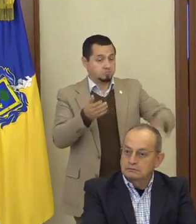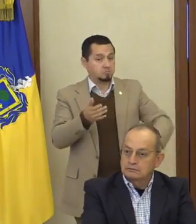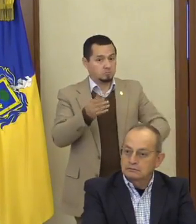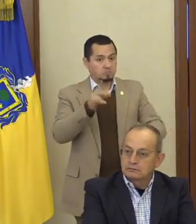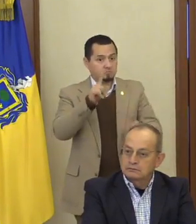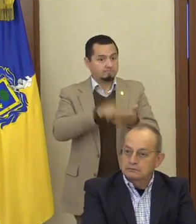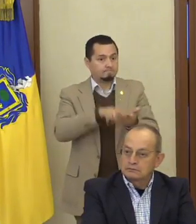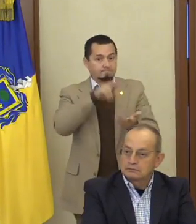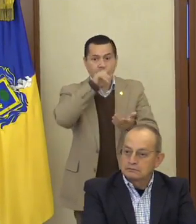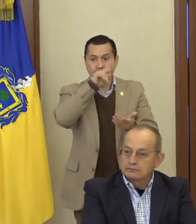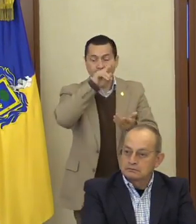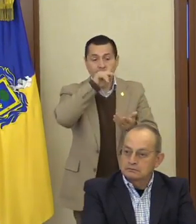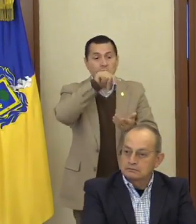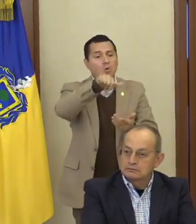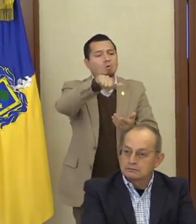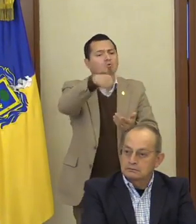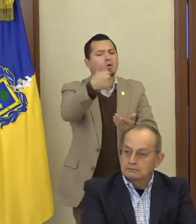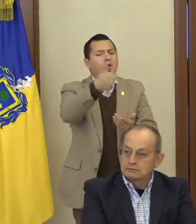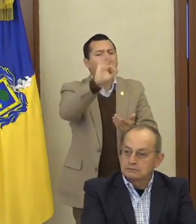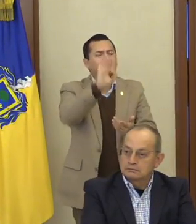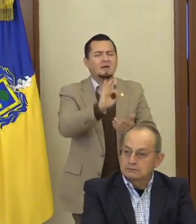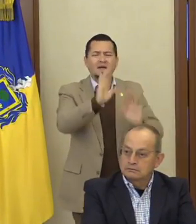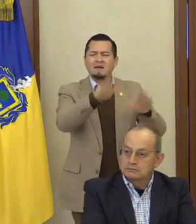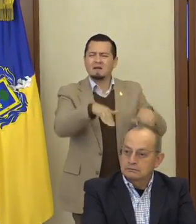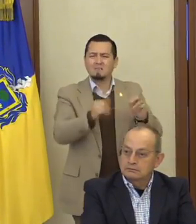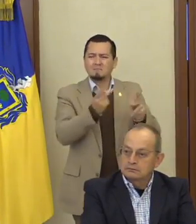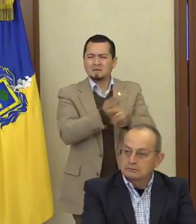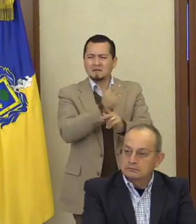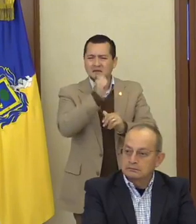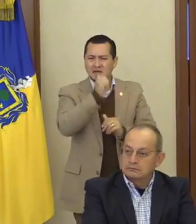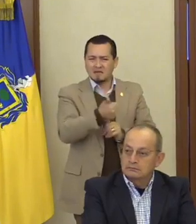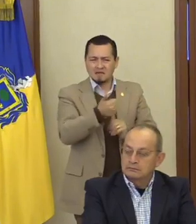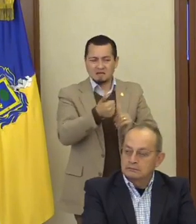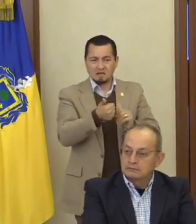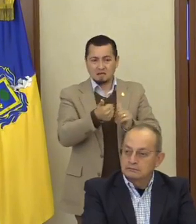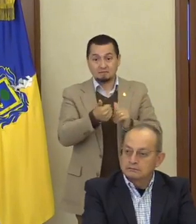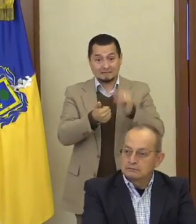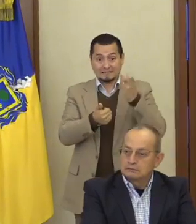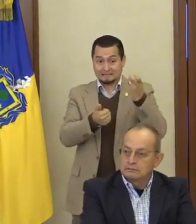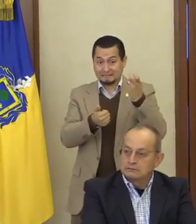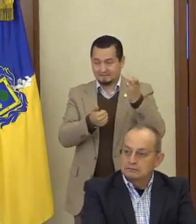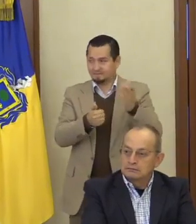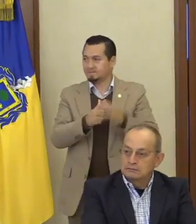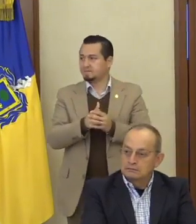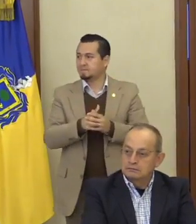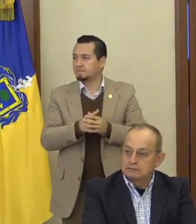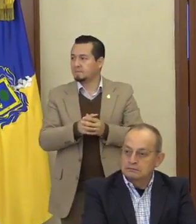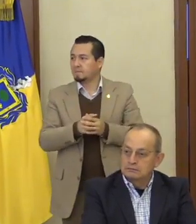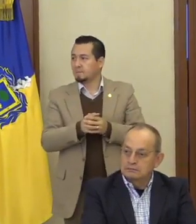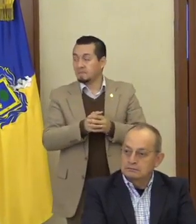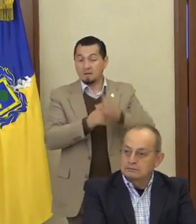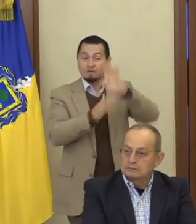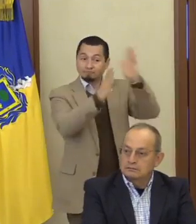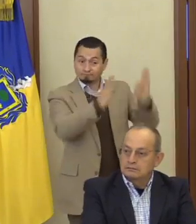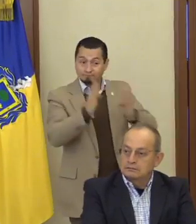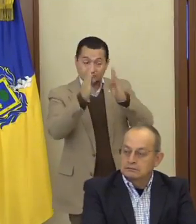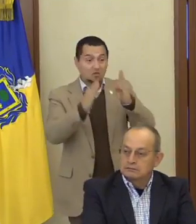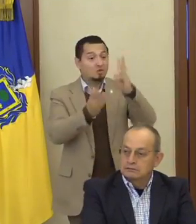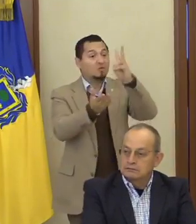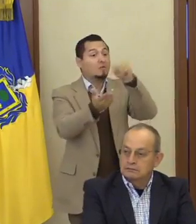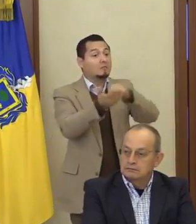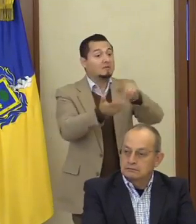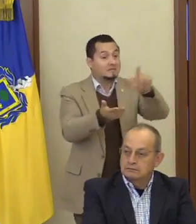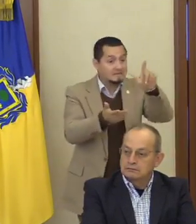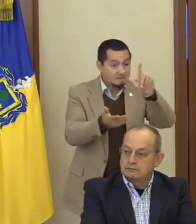preocupante, el 11% de las carpetas de investigación. En el año